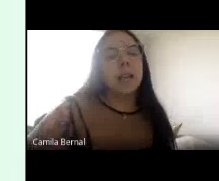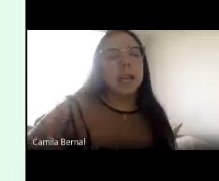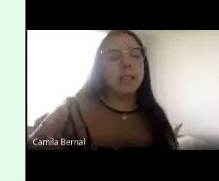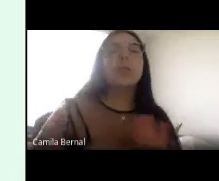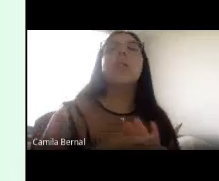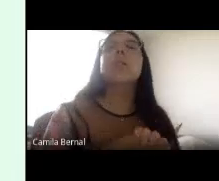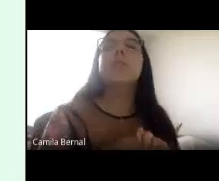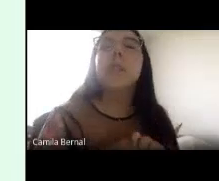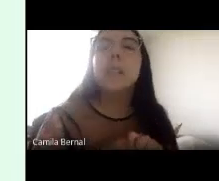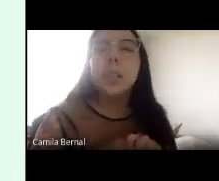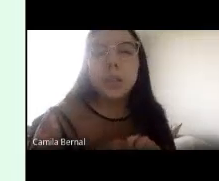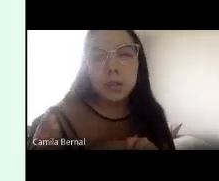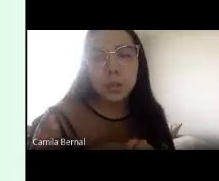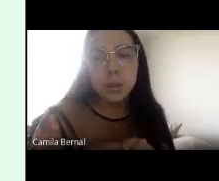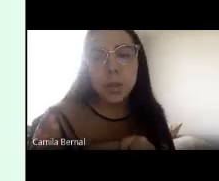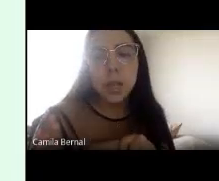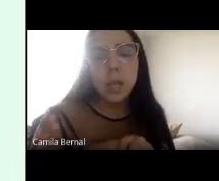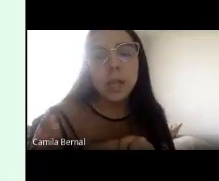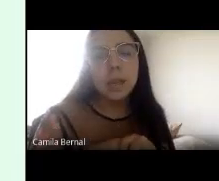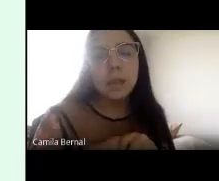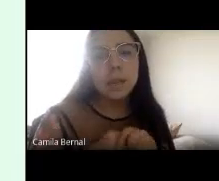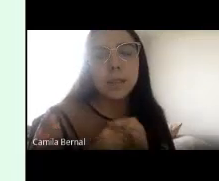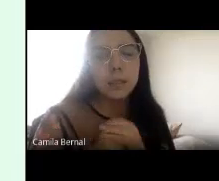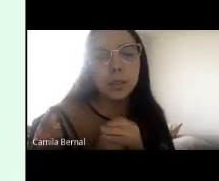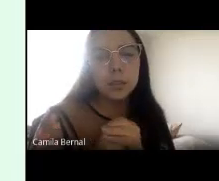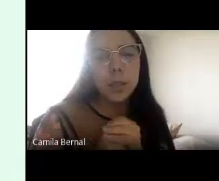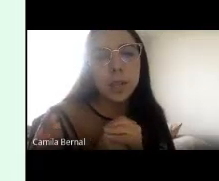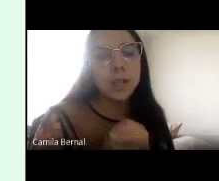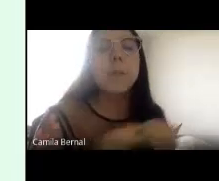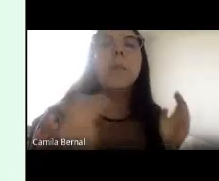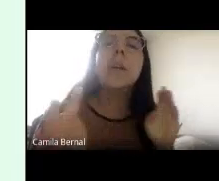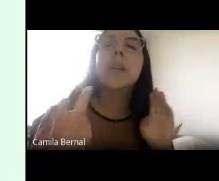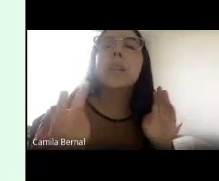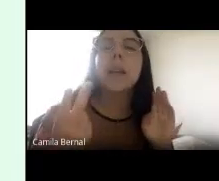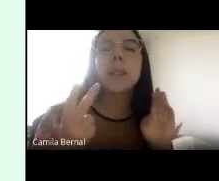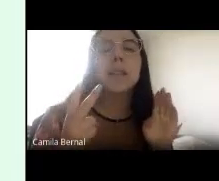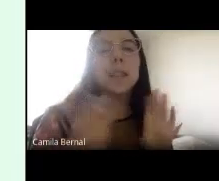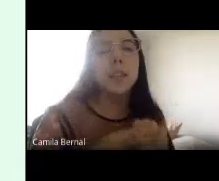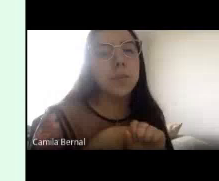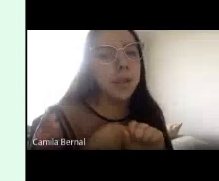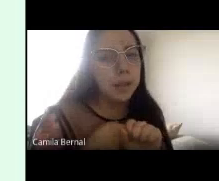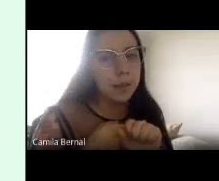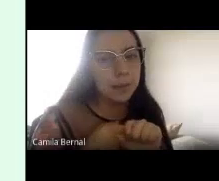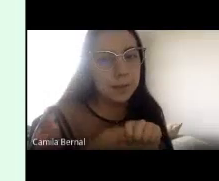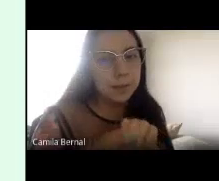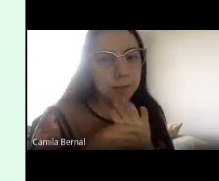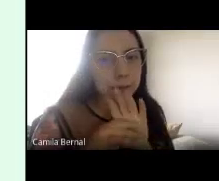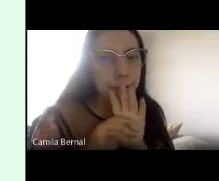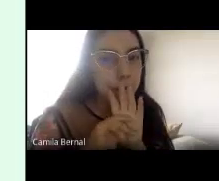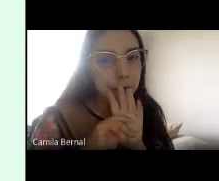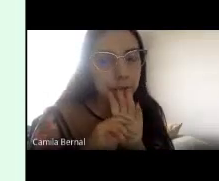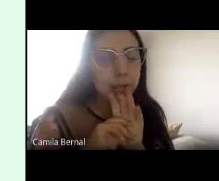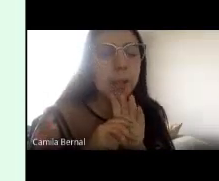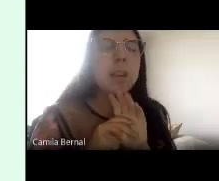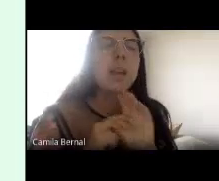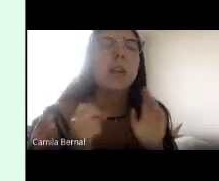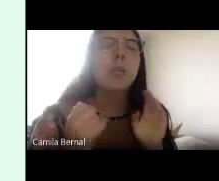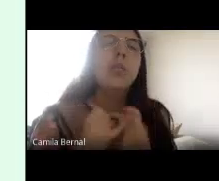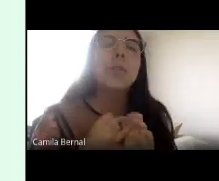Entonces, estos filtros lentos de arena pueden hacerse de dos maneras